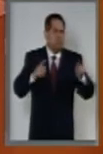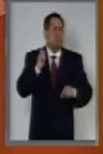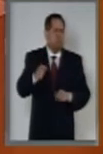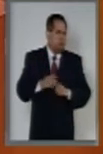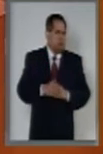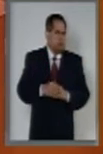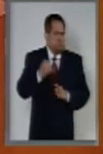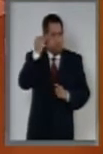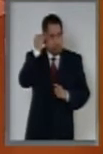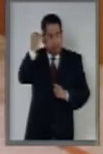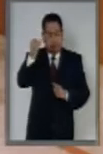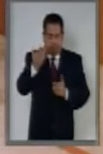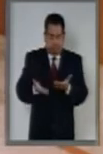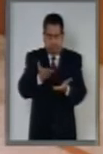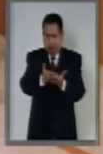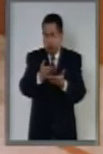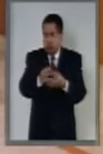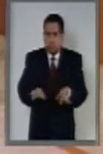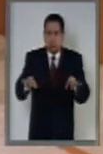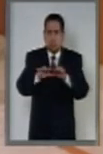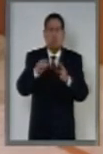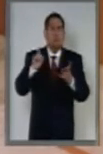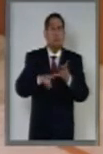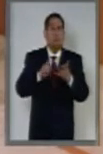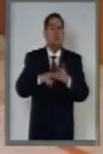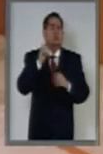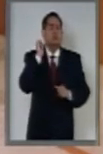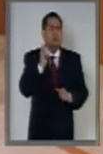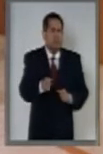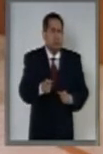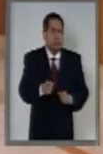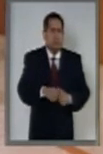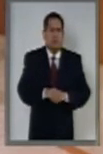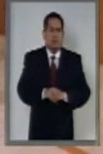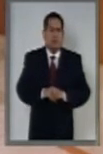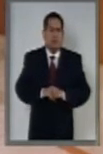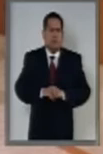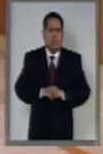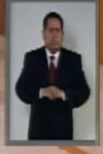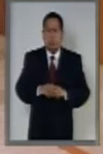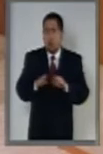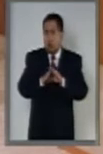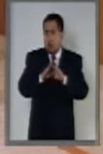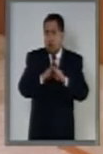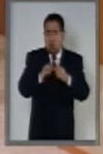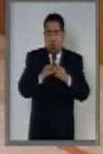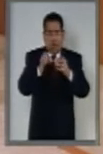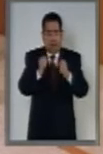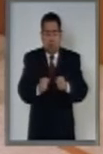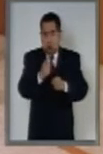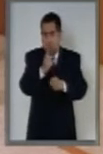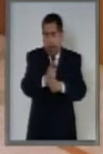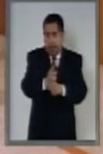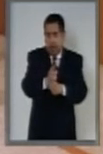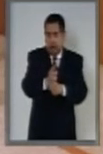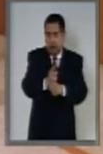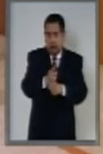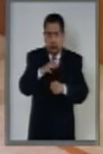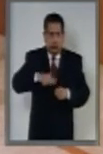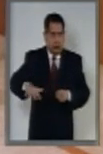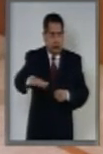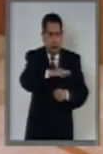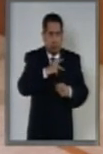principio fundamental, que es el hecho de que la función de seguridad pública